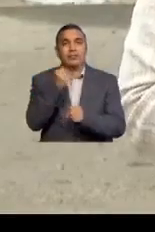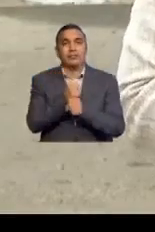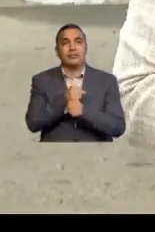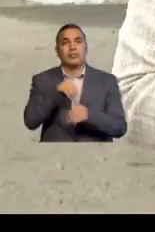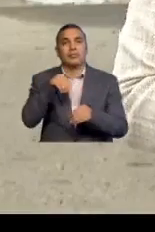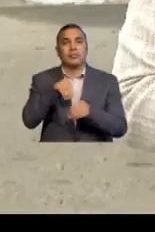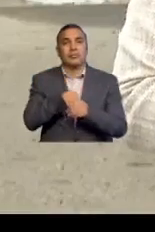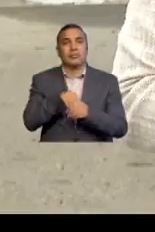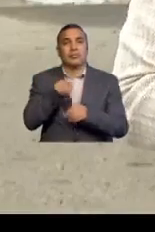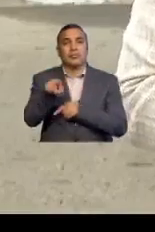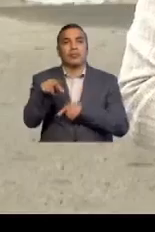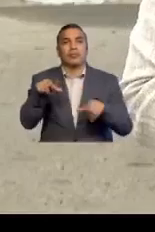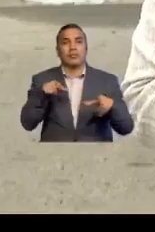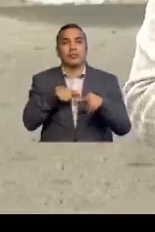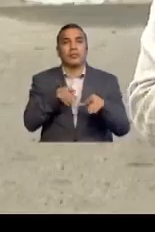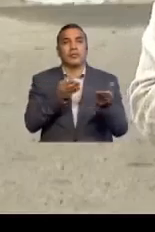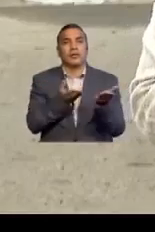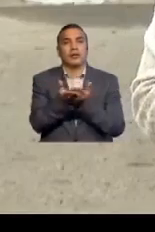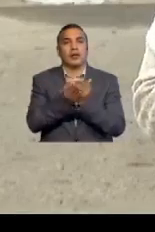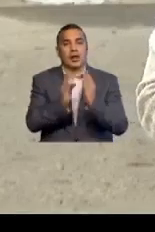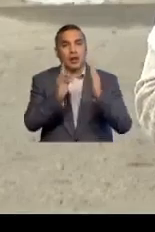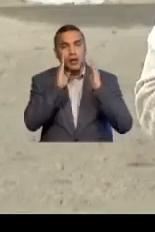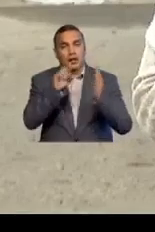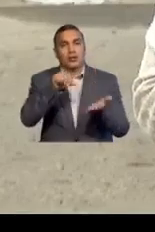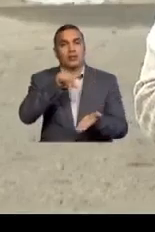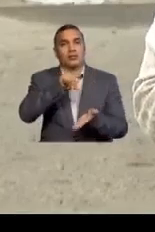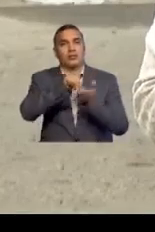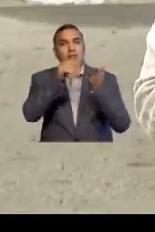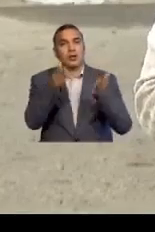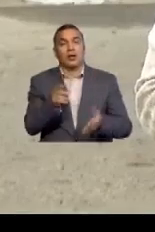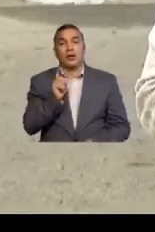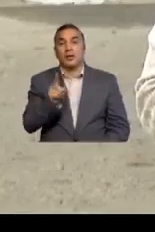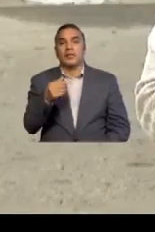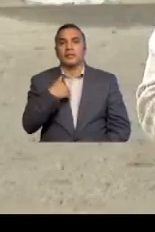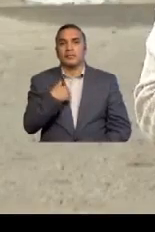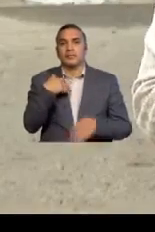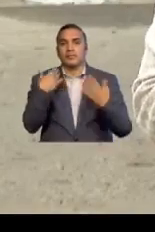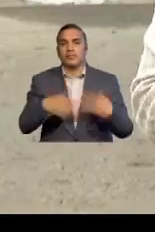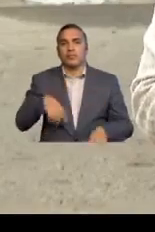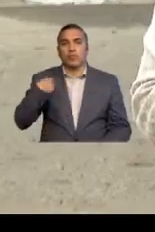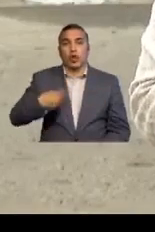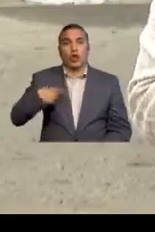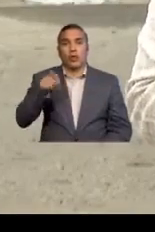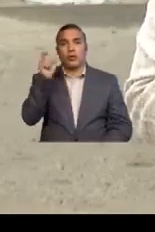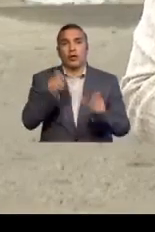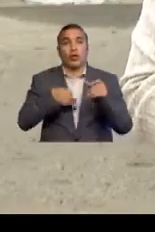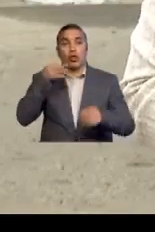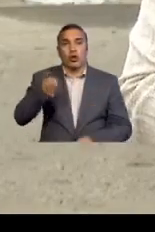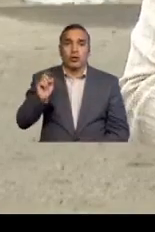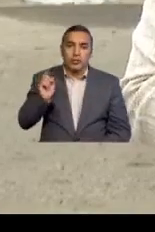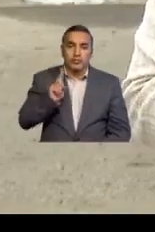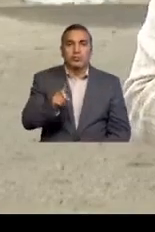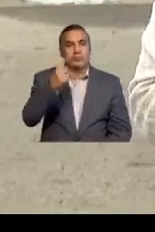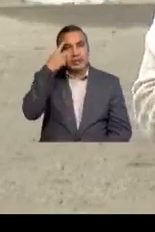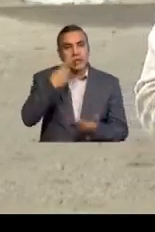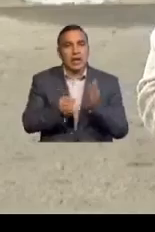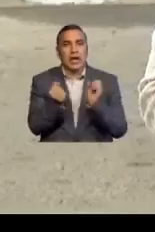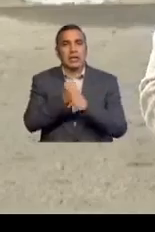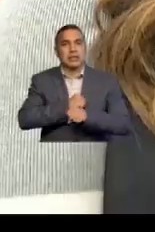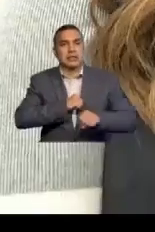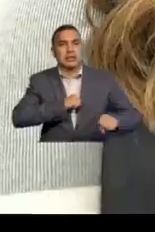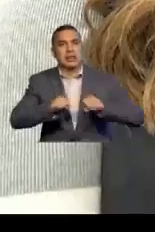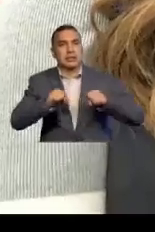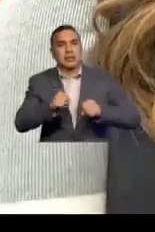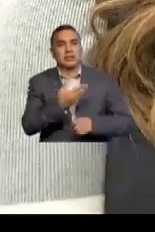trabajaba allí, en el área de servicio de atención ciudadana, donde a diario llegan decenas de habitantes de Durán para realizar algún